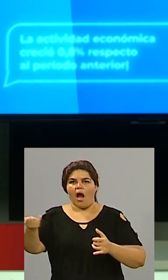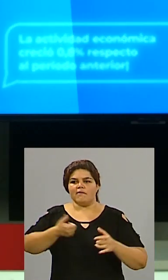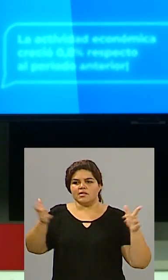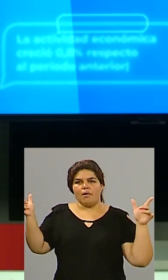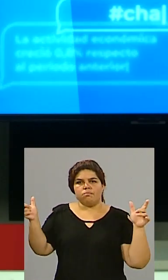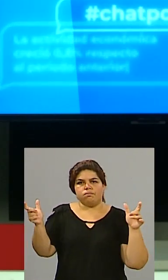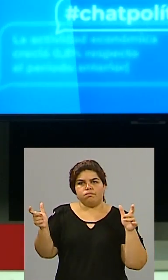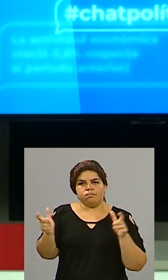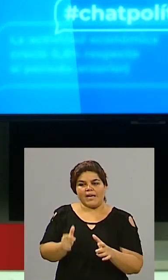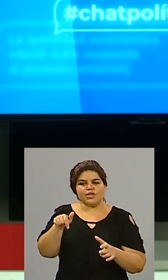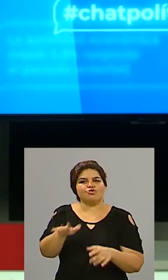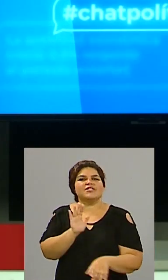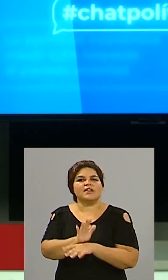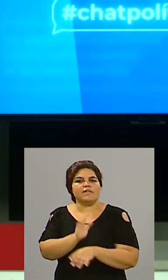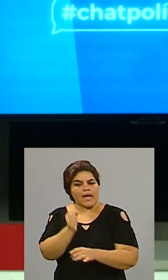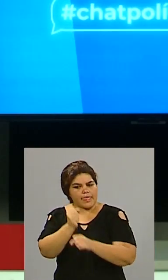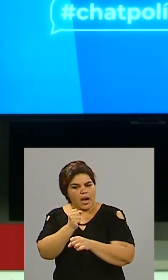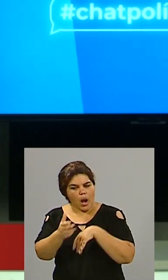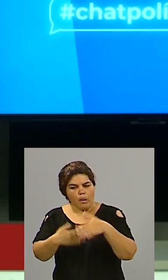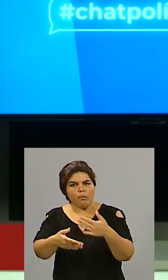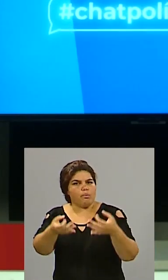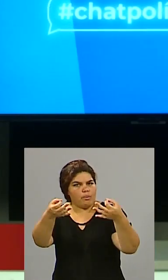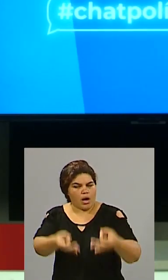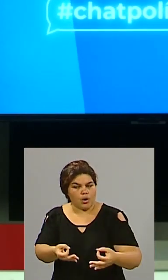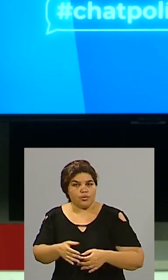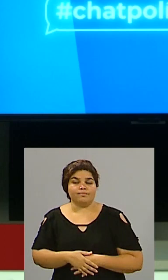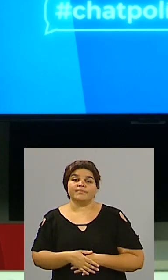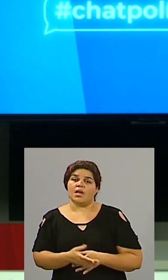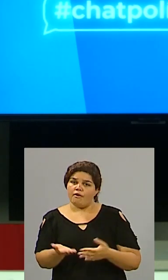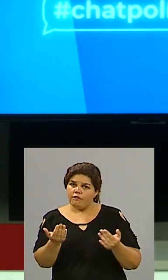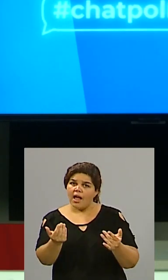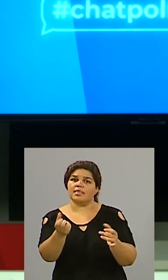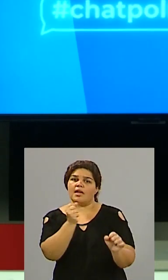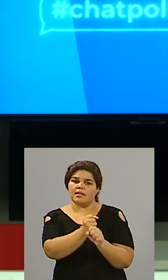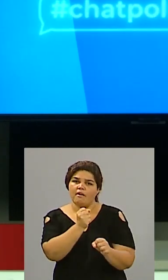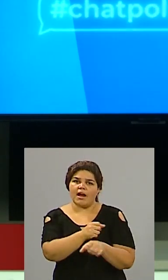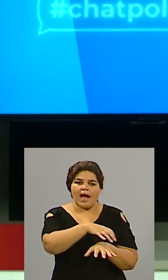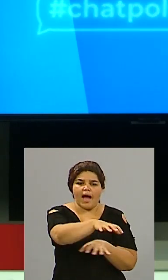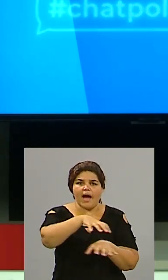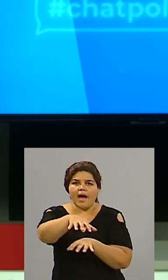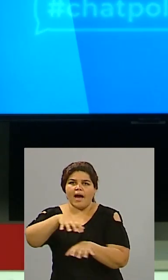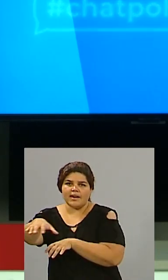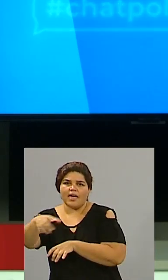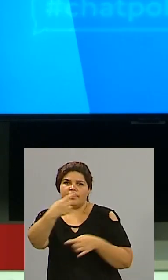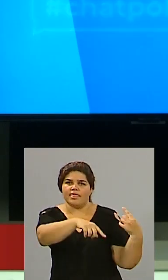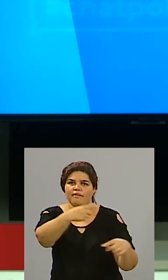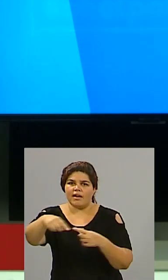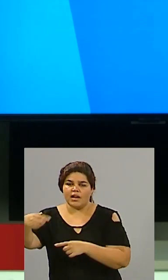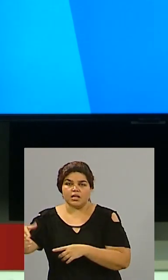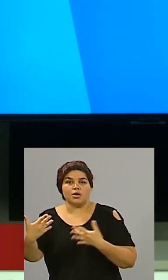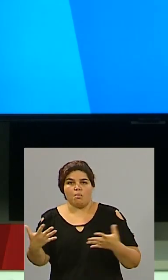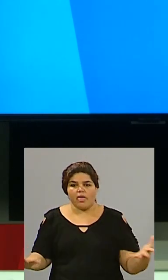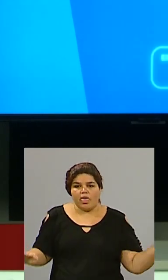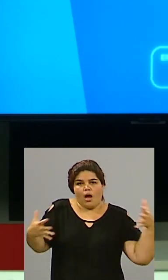Queda mucho, mucho por trabajar. El abordaje es multidisciplinario. El problema que tenemos, y esto lo hablaba justamente hoy con